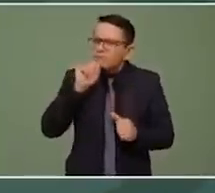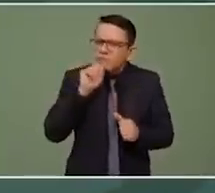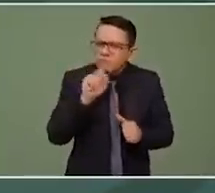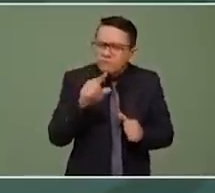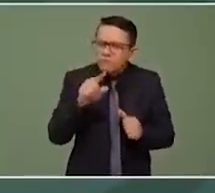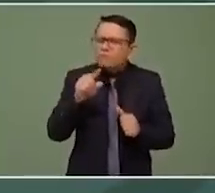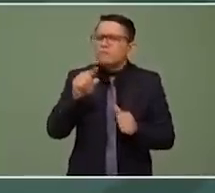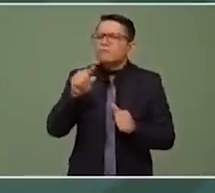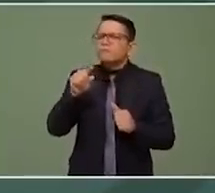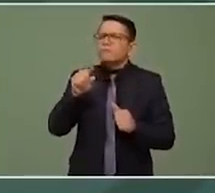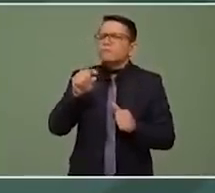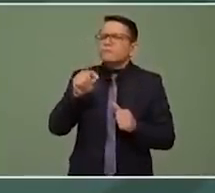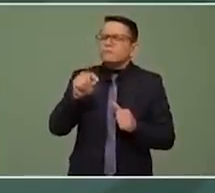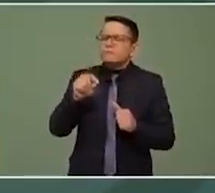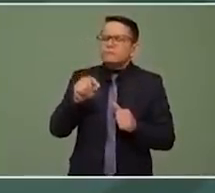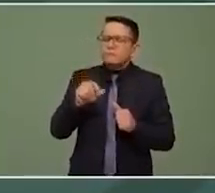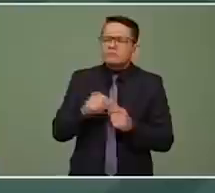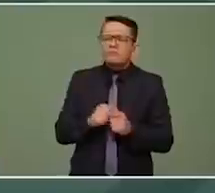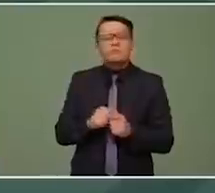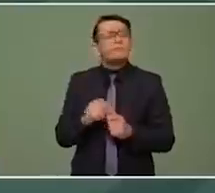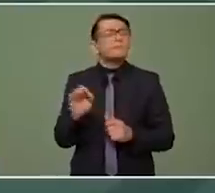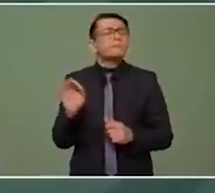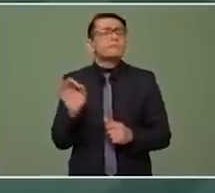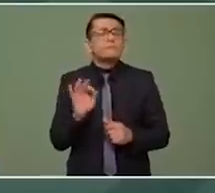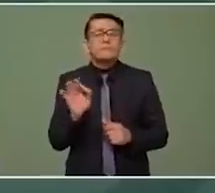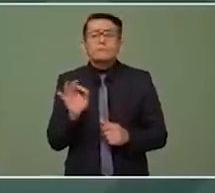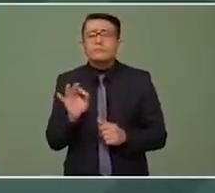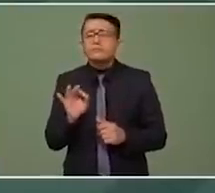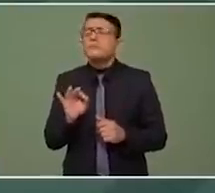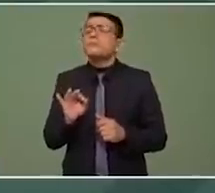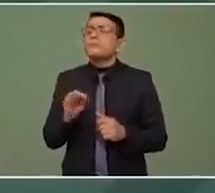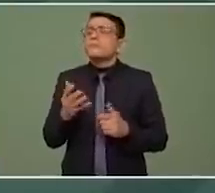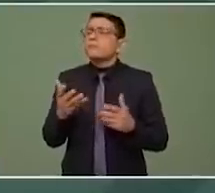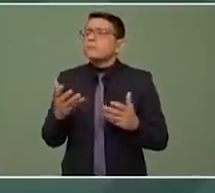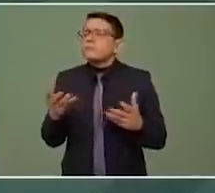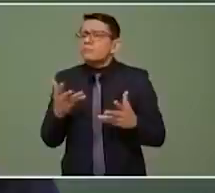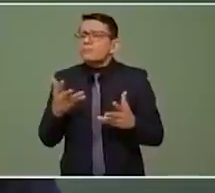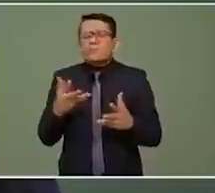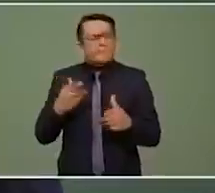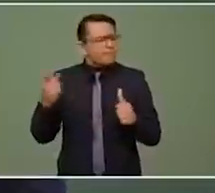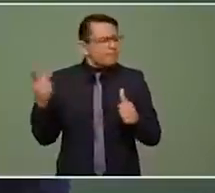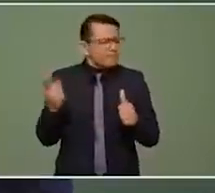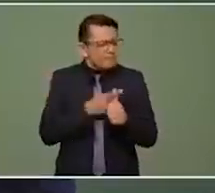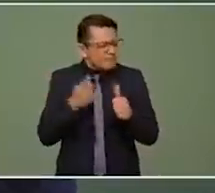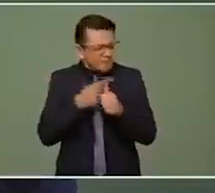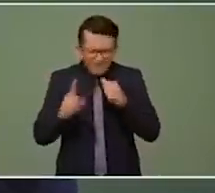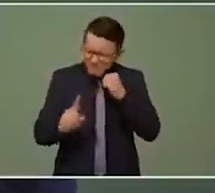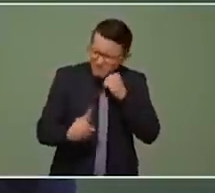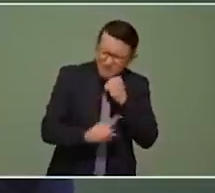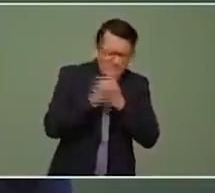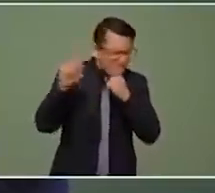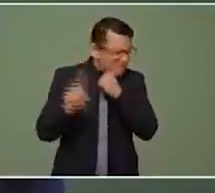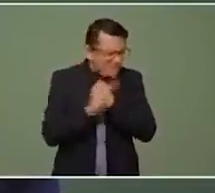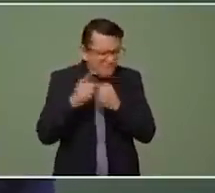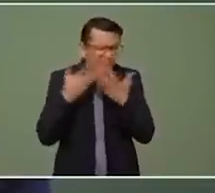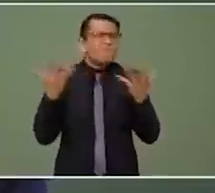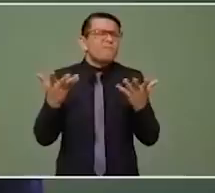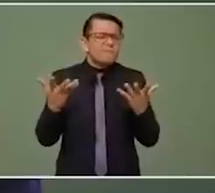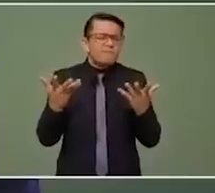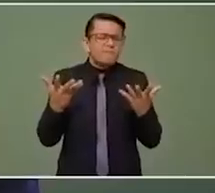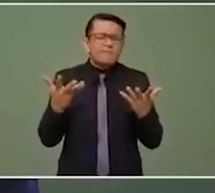misión porque estamos hablando del principal problema este